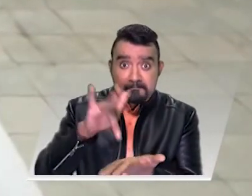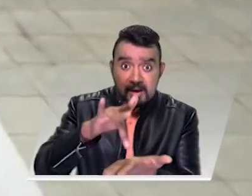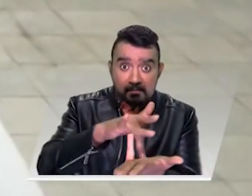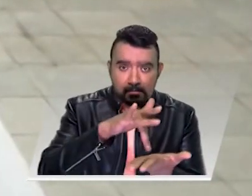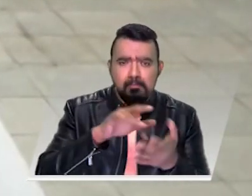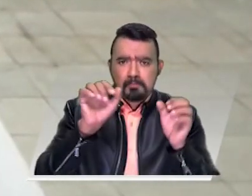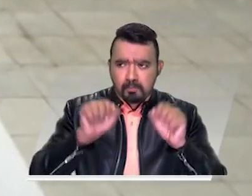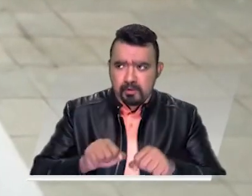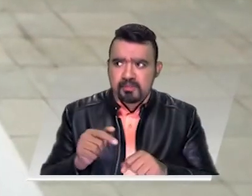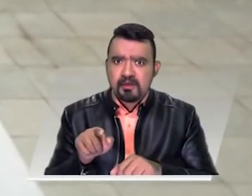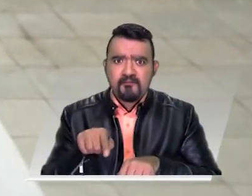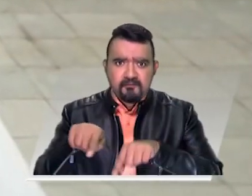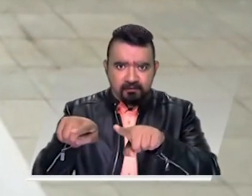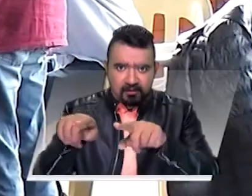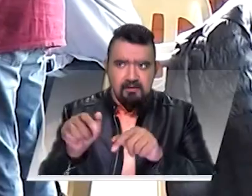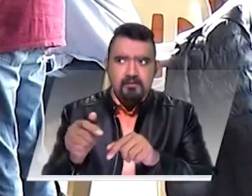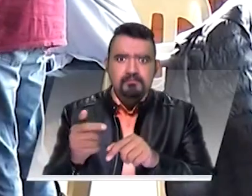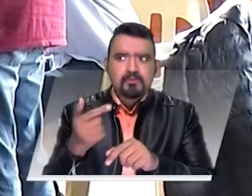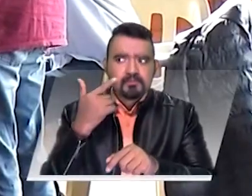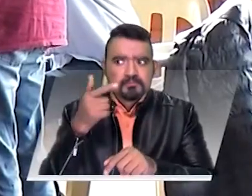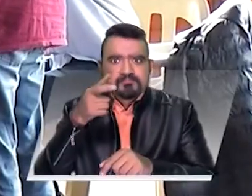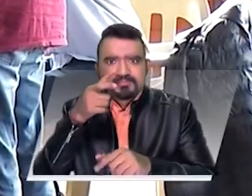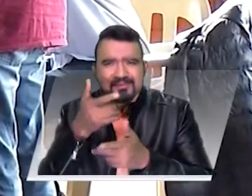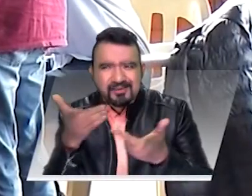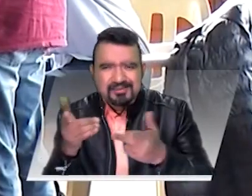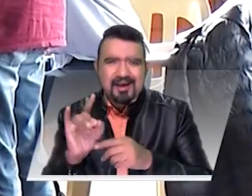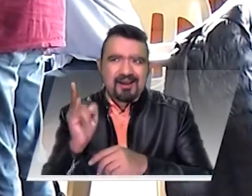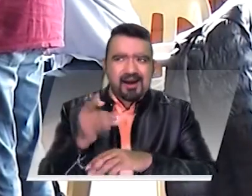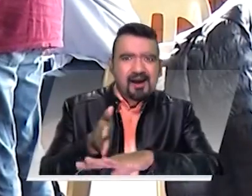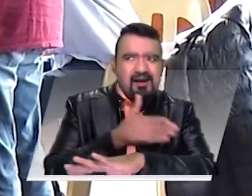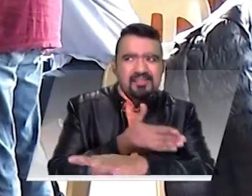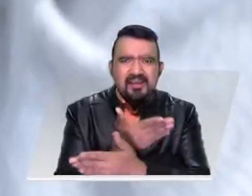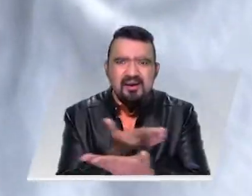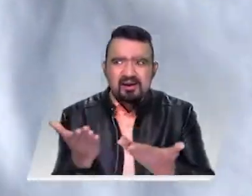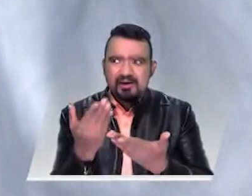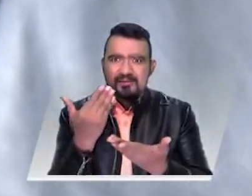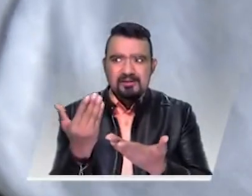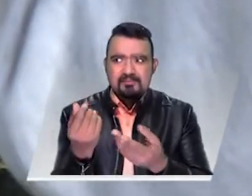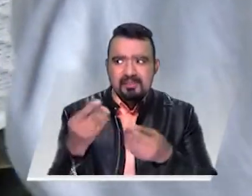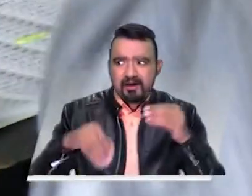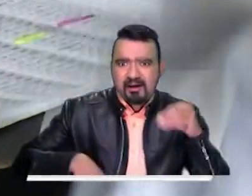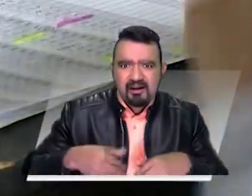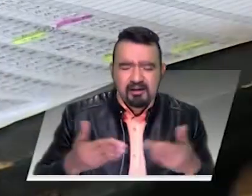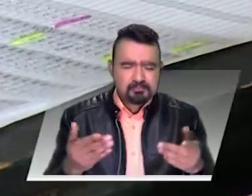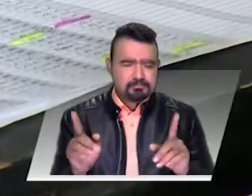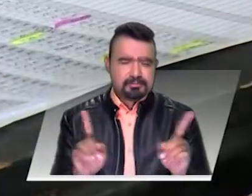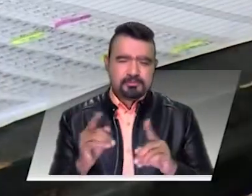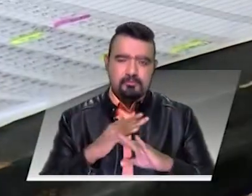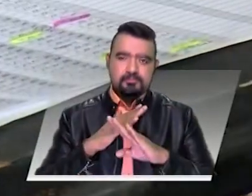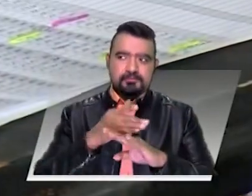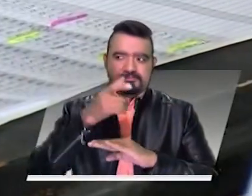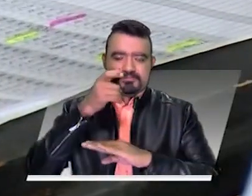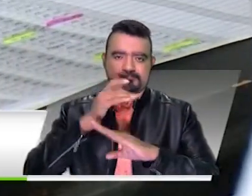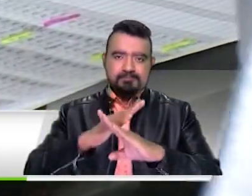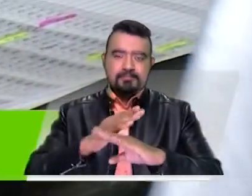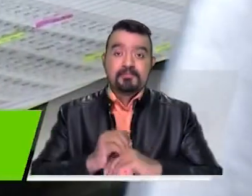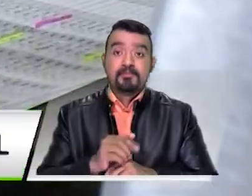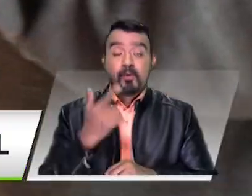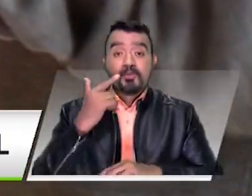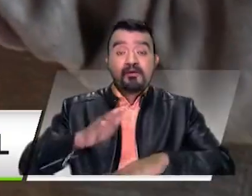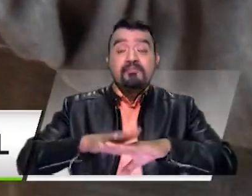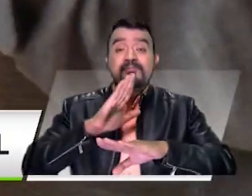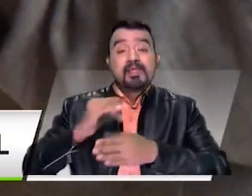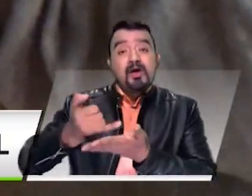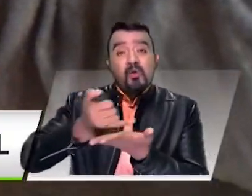nuestros recursos no vayan a parar a otros lados. En estas elecciones solo pueden participar los socios de las juntas de acción comunal.